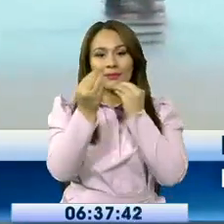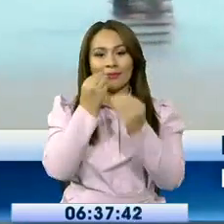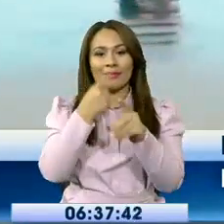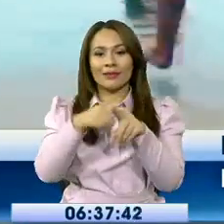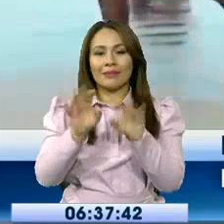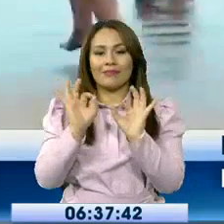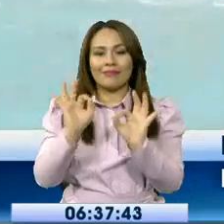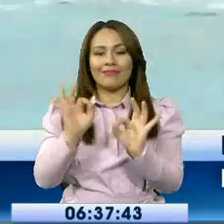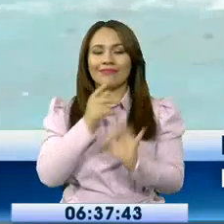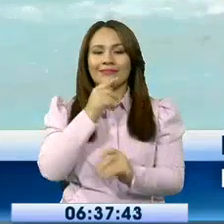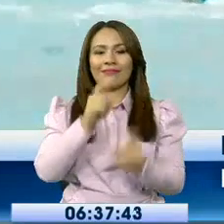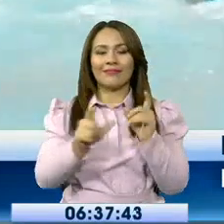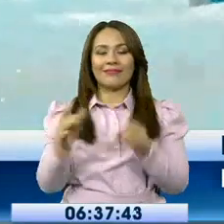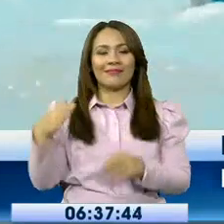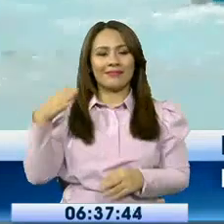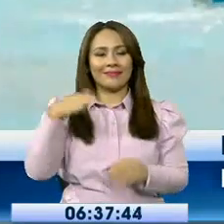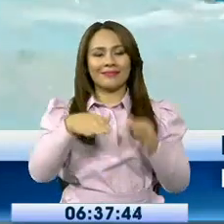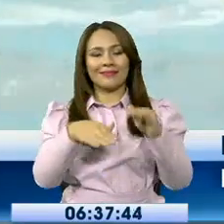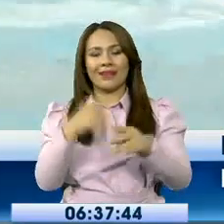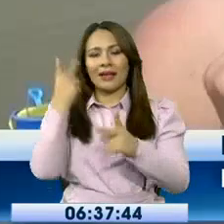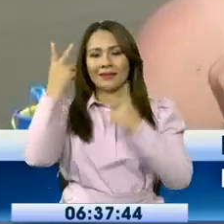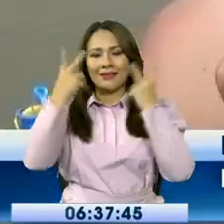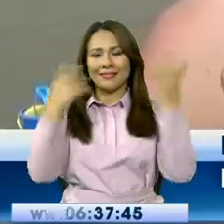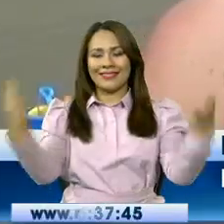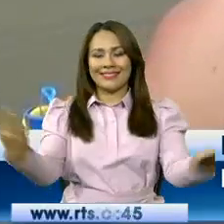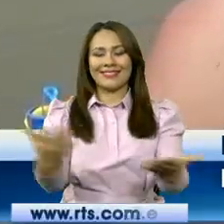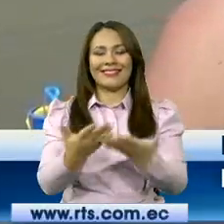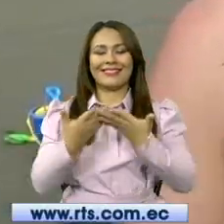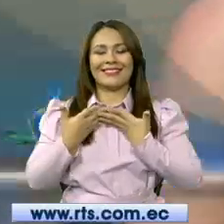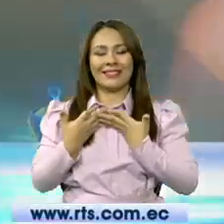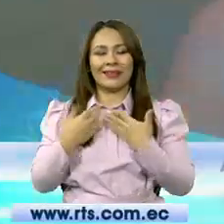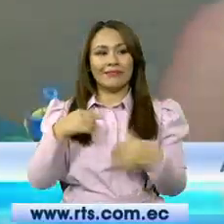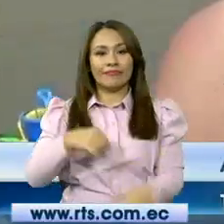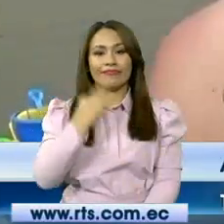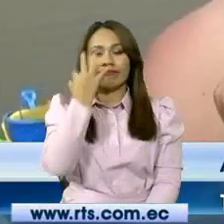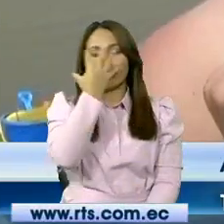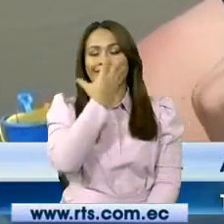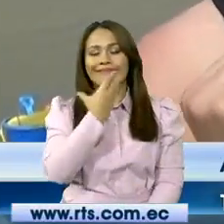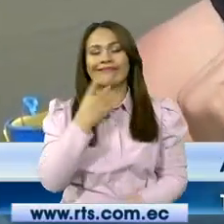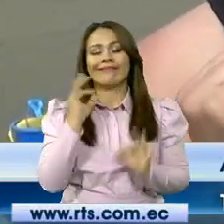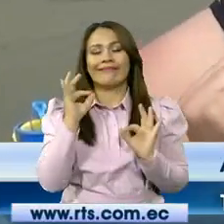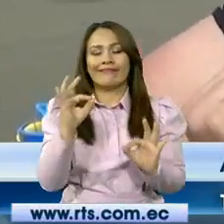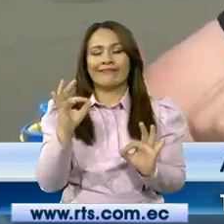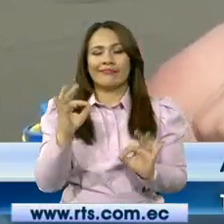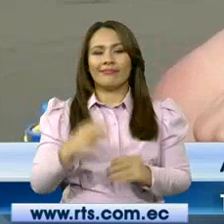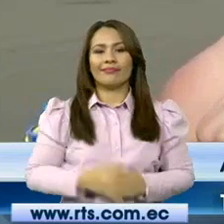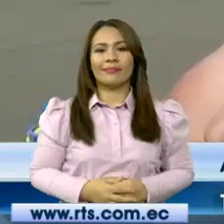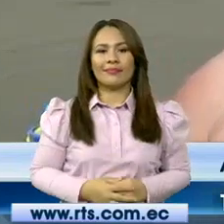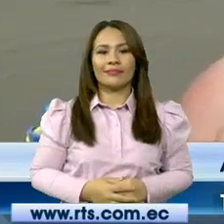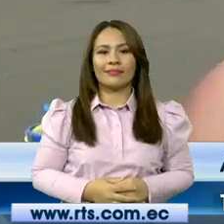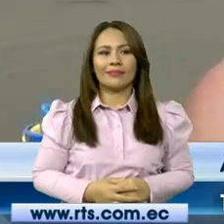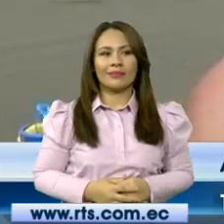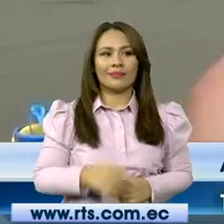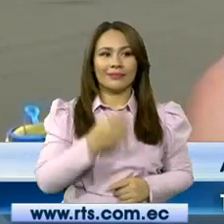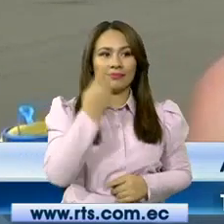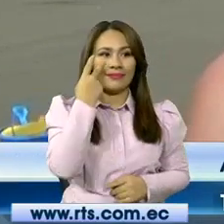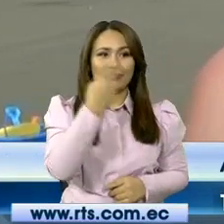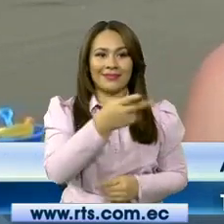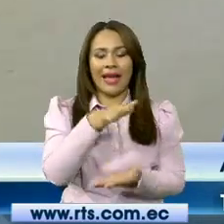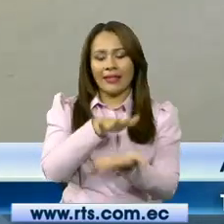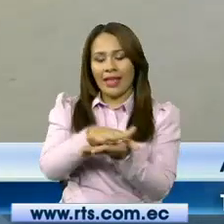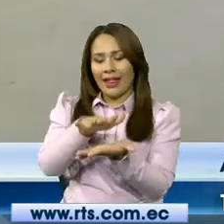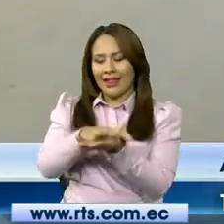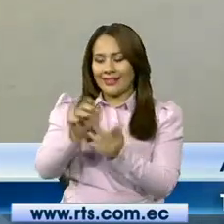los atractivos que Manta ofrece a sus visitantes. Las playas muy bonitas, aquí está calmita como para los